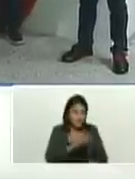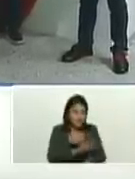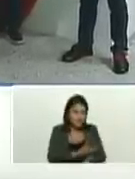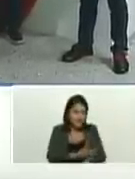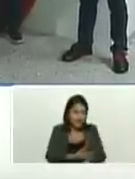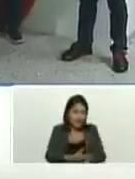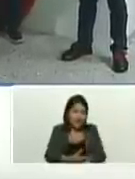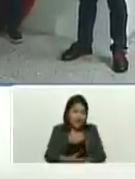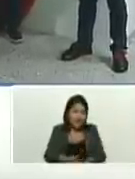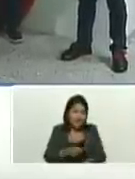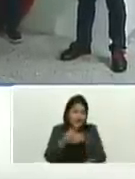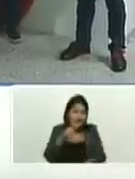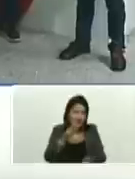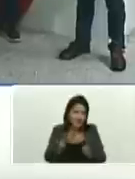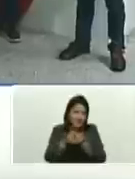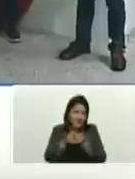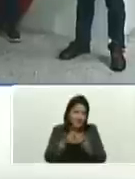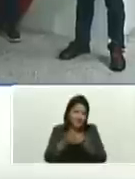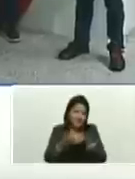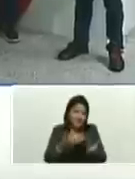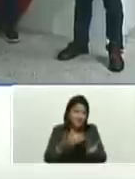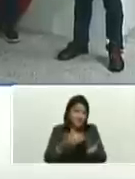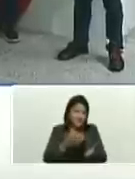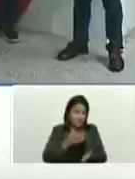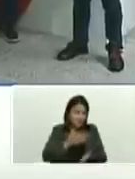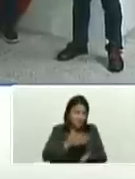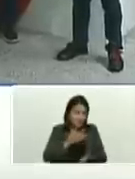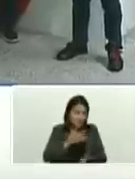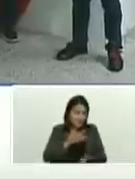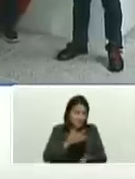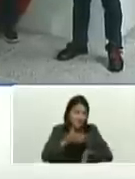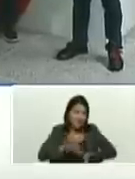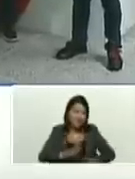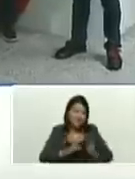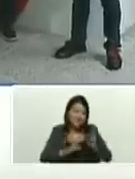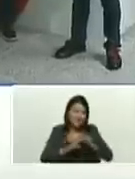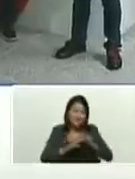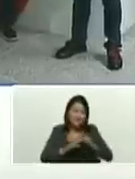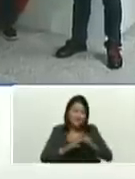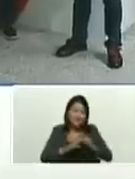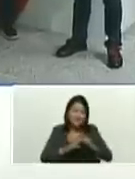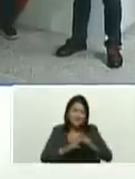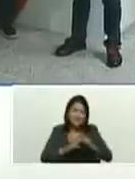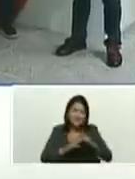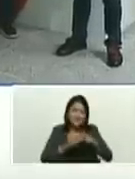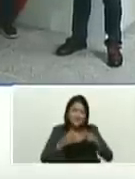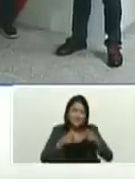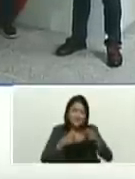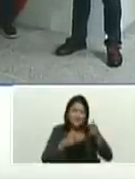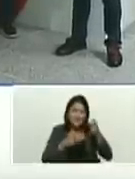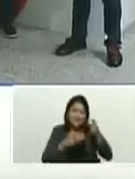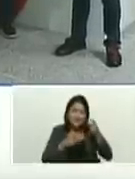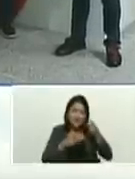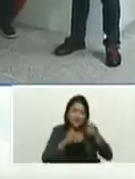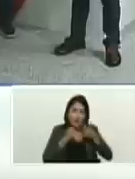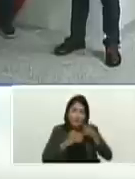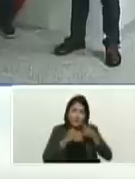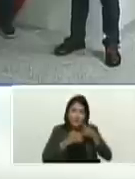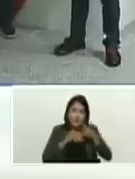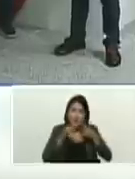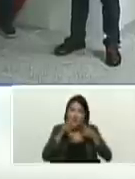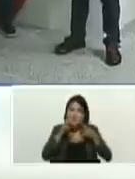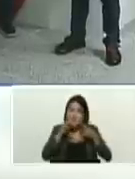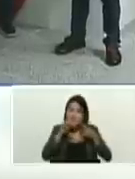sangre tachirense, me siento tachirense. Mi segundo apellido Moros viene de las